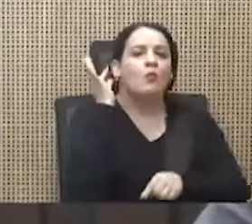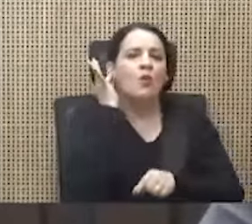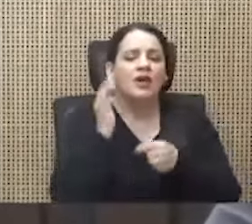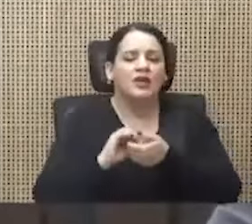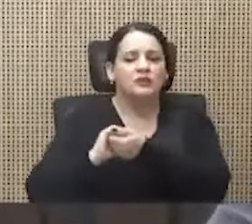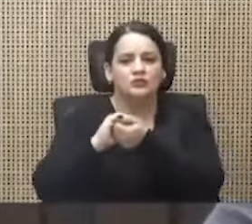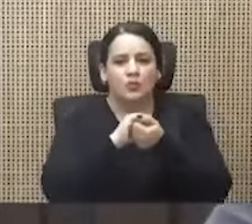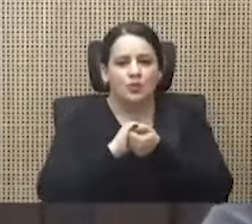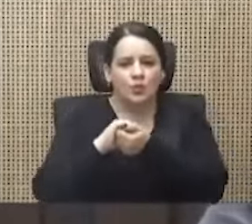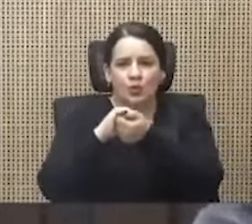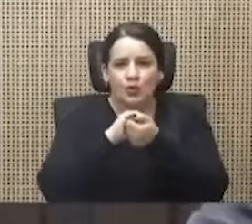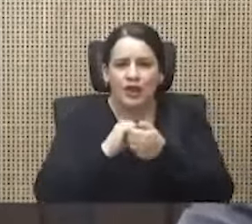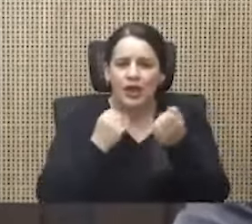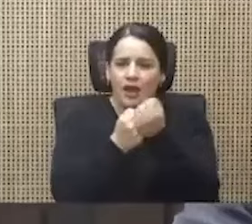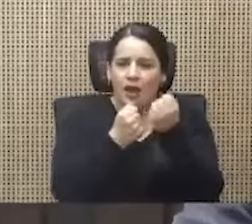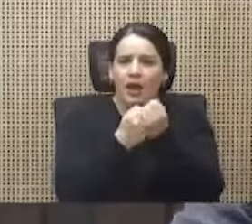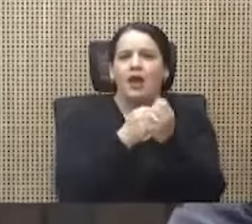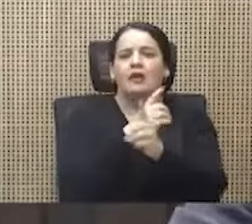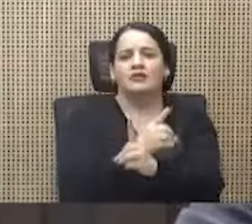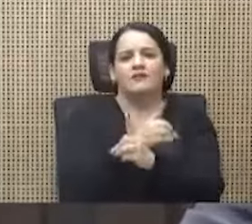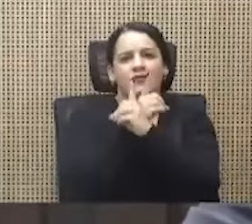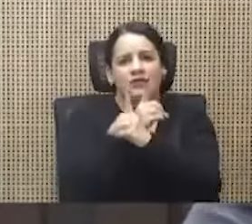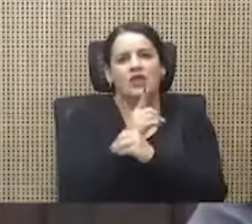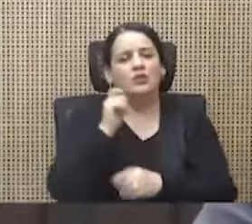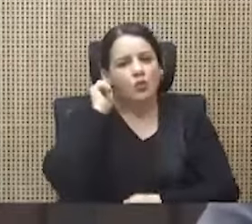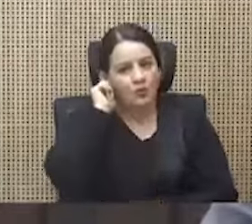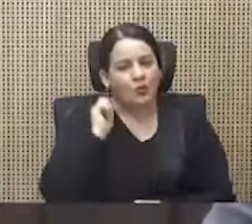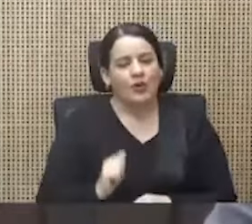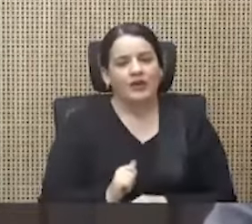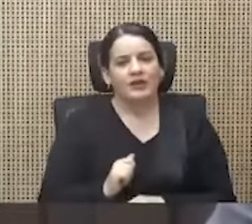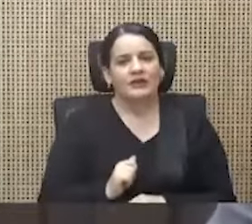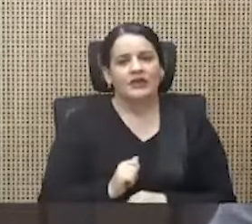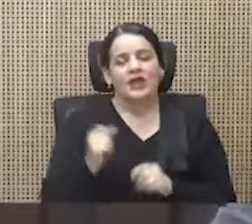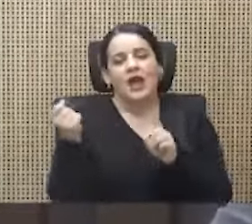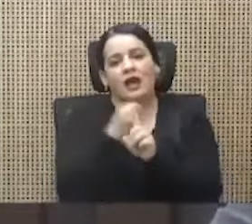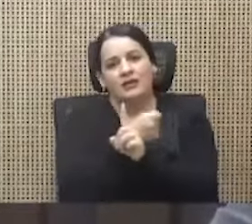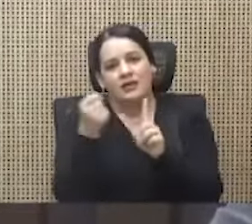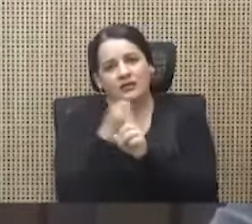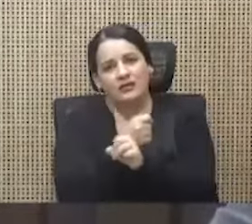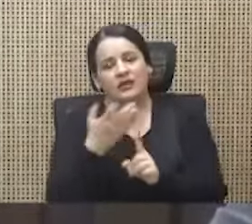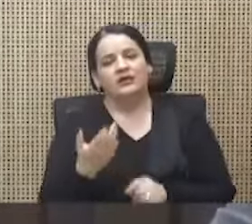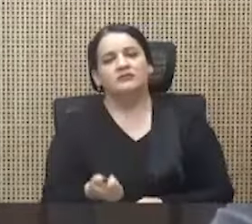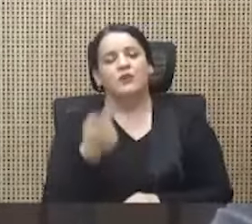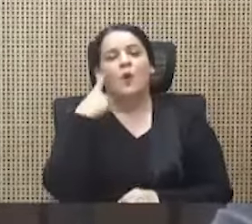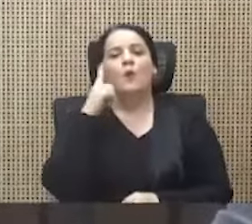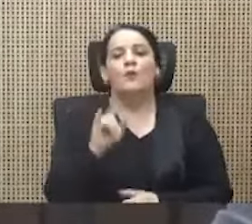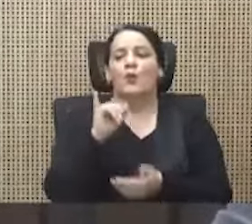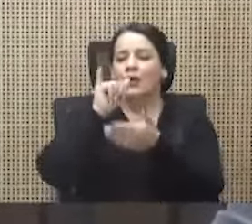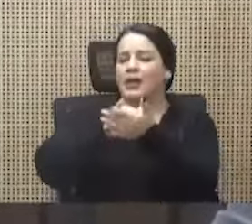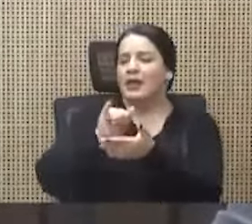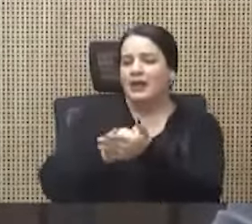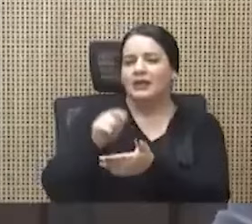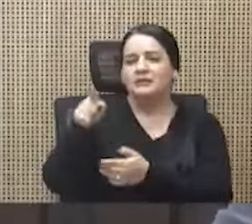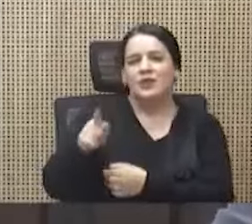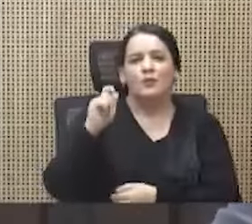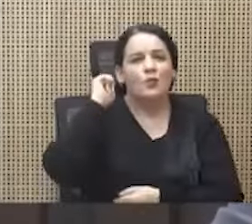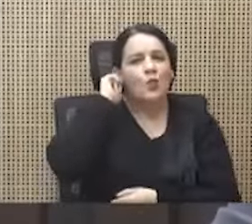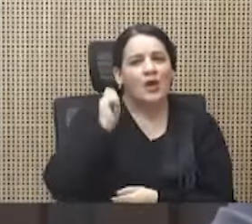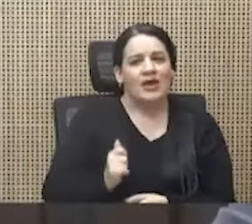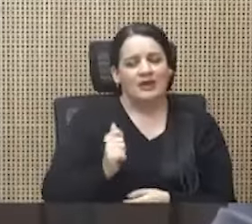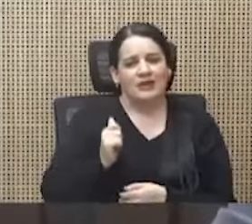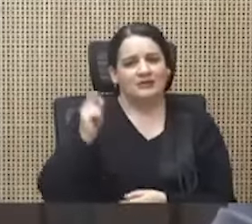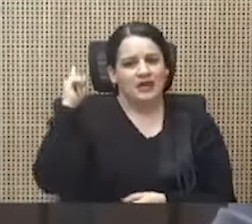que nos levantamos a defender a las mujeres que son agredidas precisamente por esas mujeres